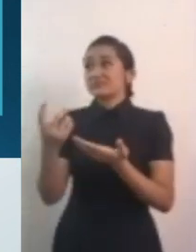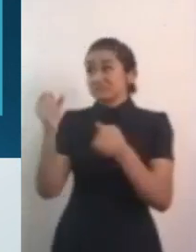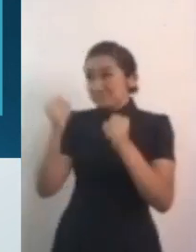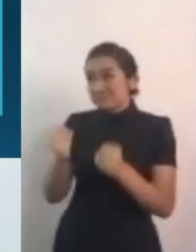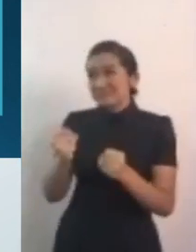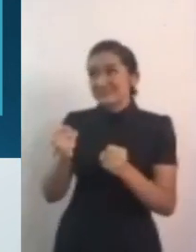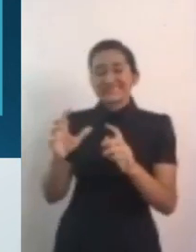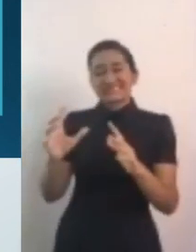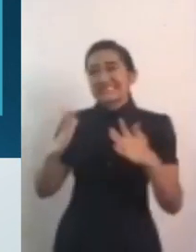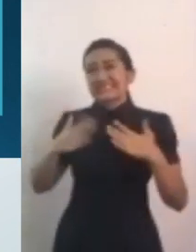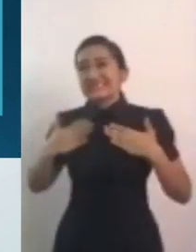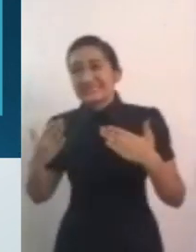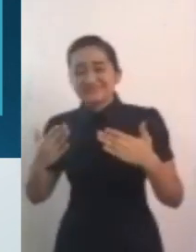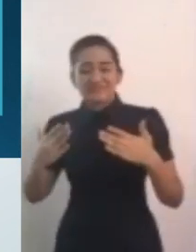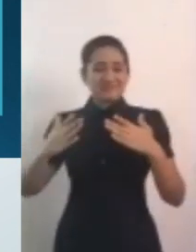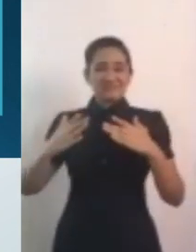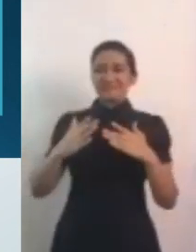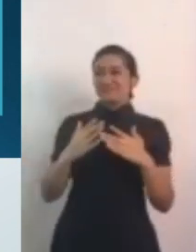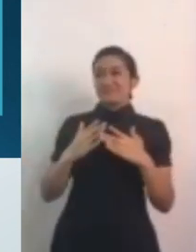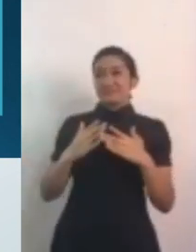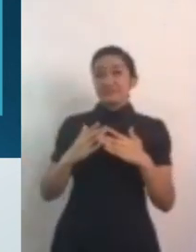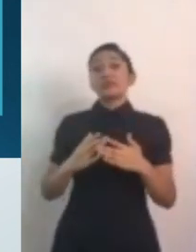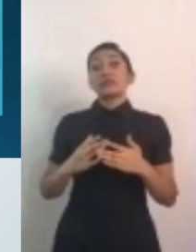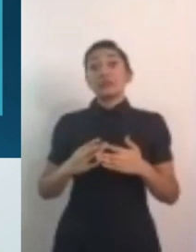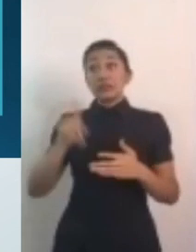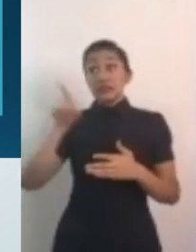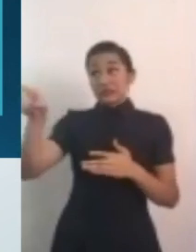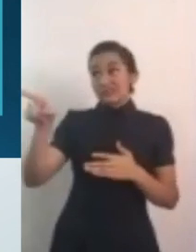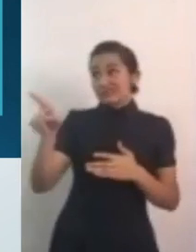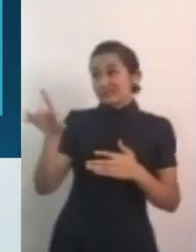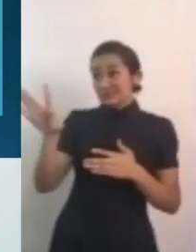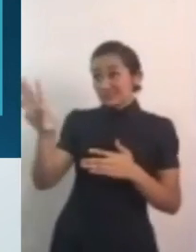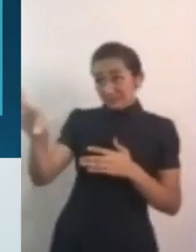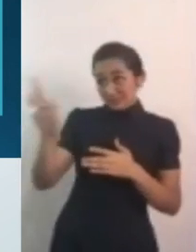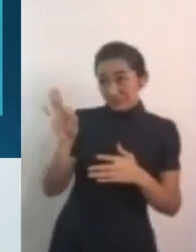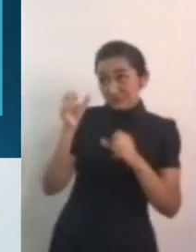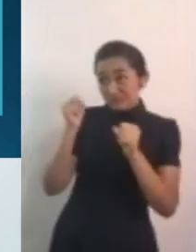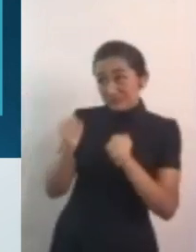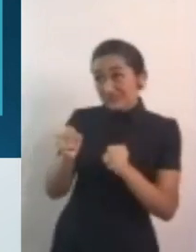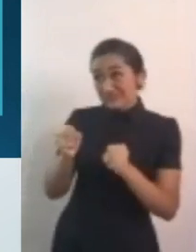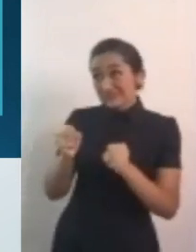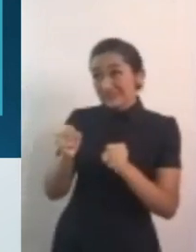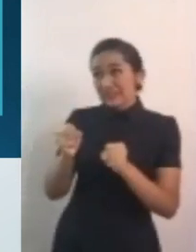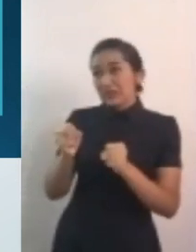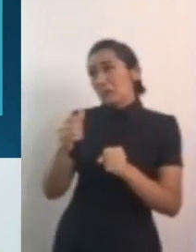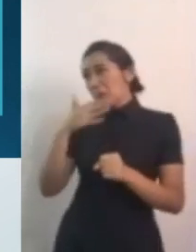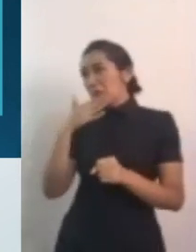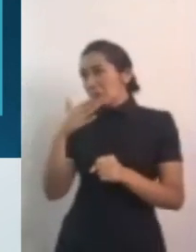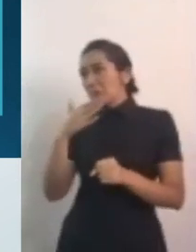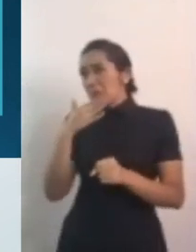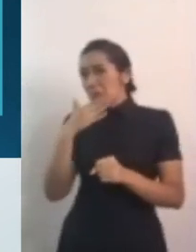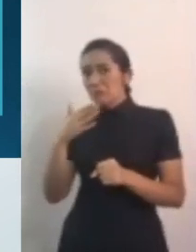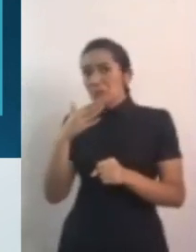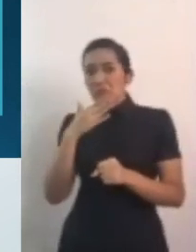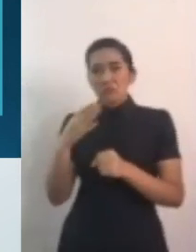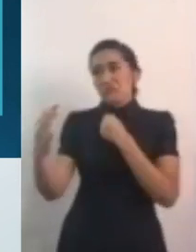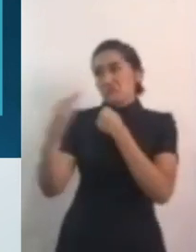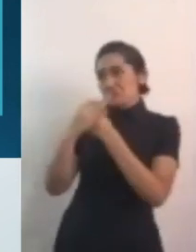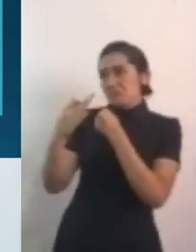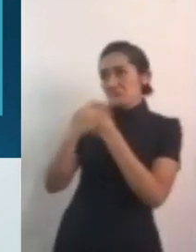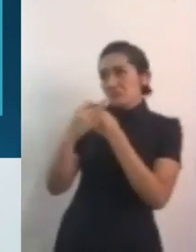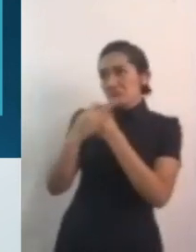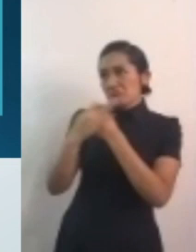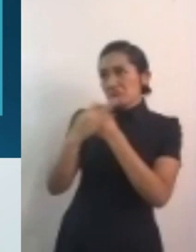y estas fuentes pueden escogerlas de una manera sensata, de una manera que cuide cuál es la fuente